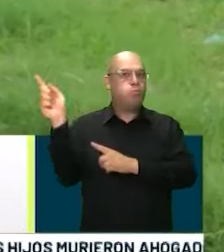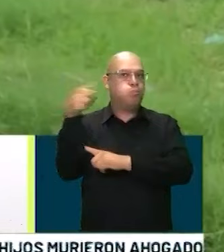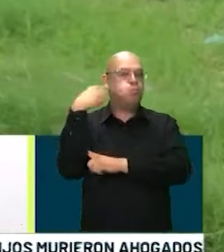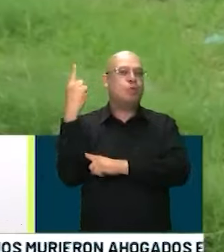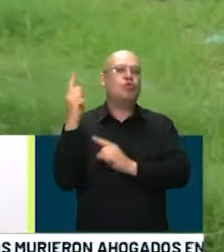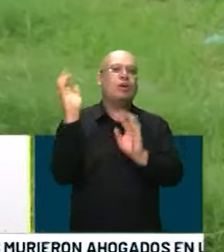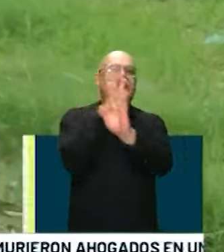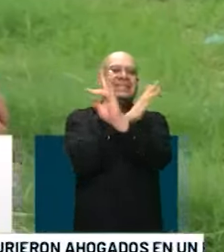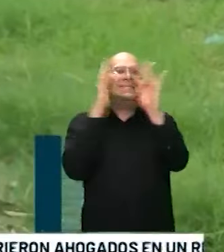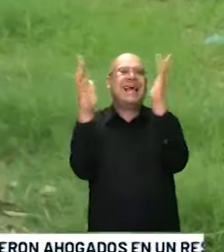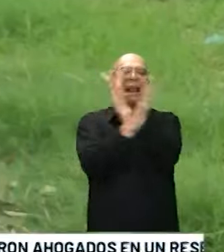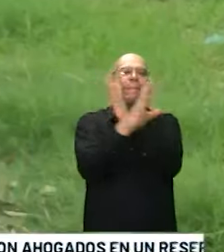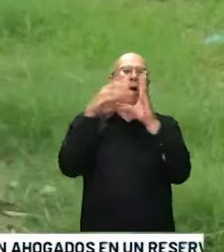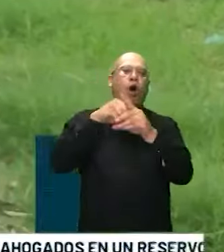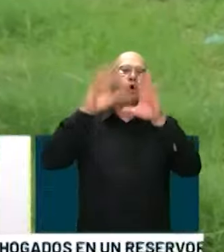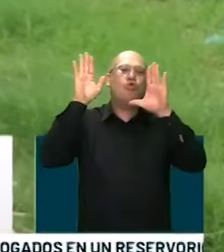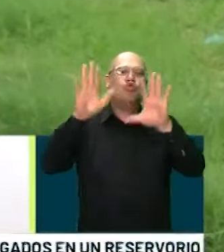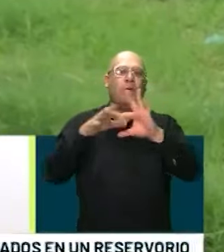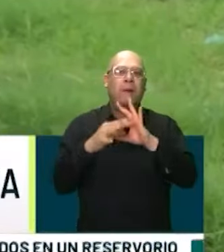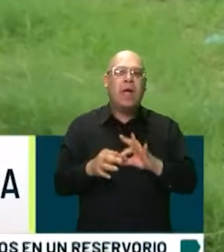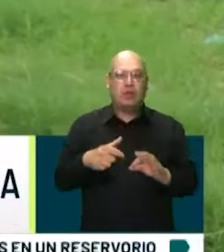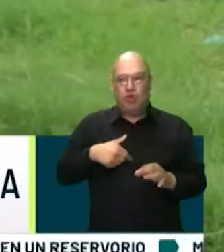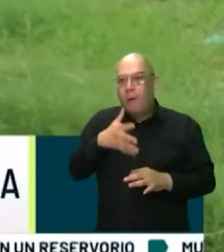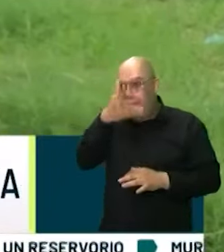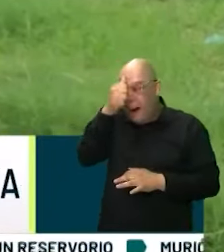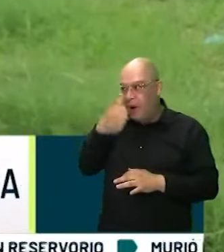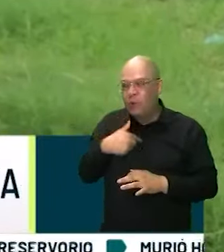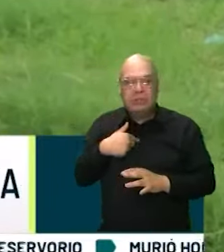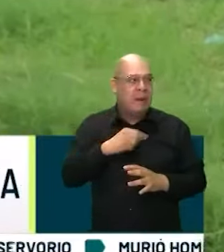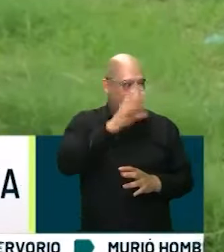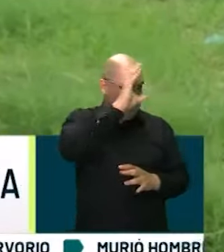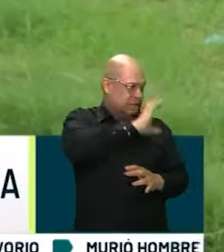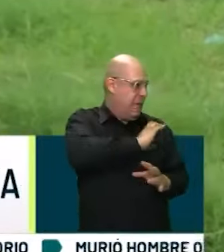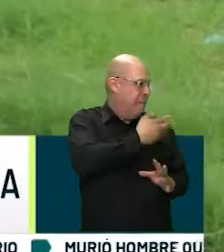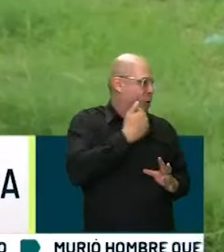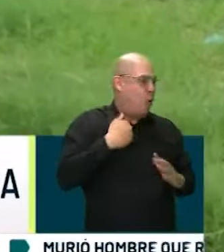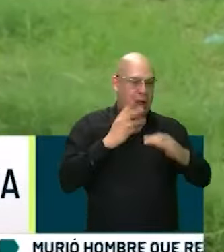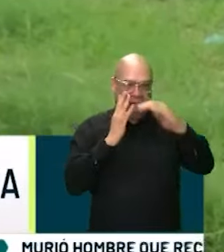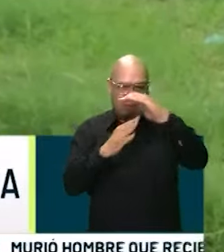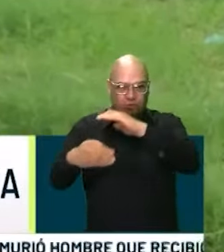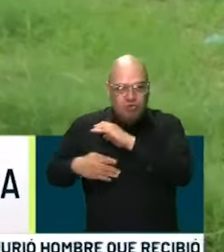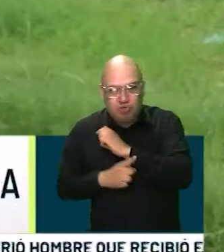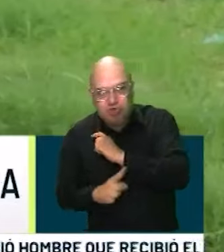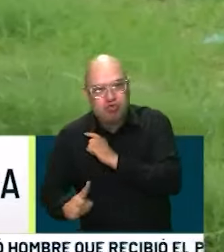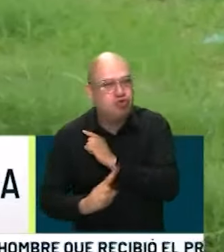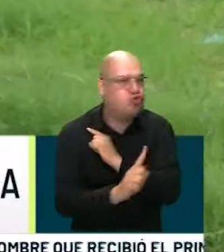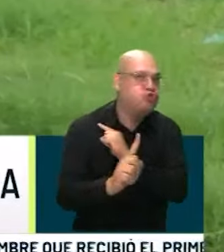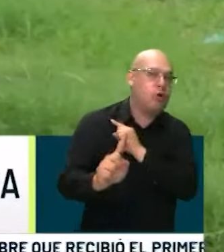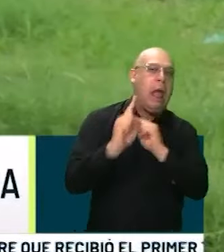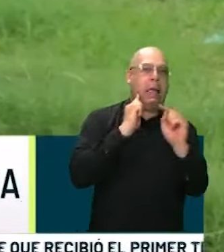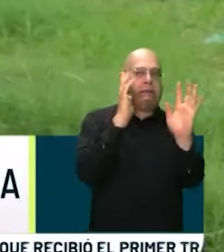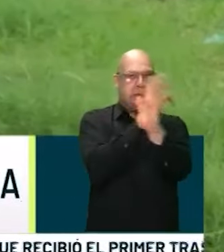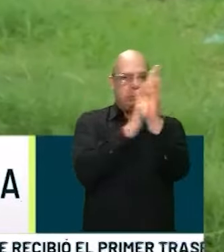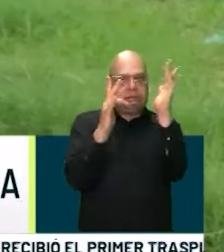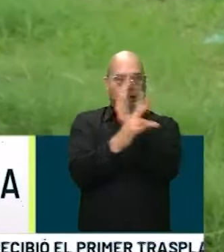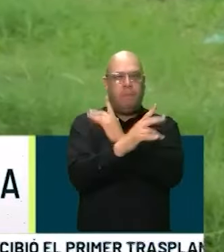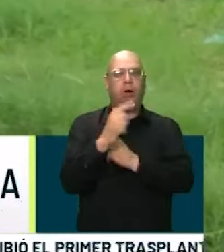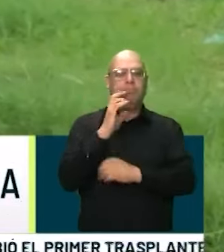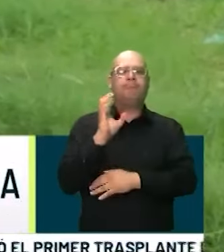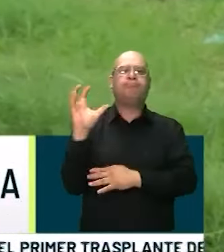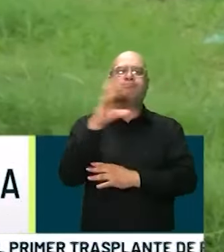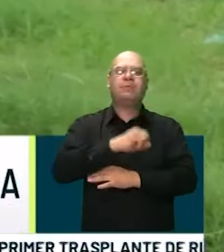darien para huir de las autoridades de su país además advierten que han detectado personas